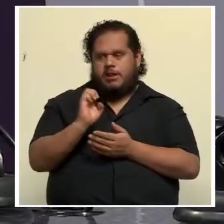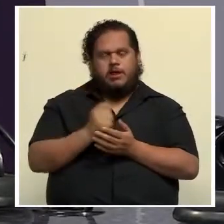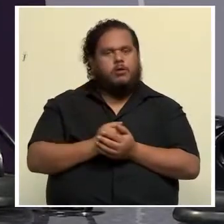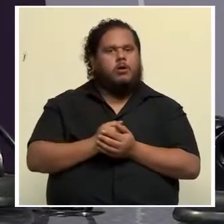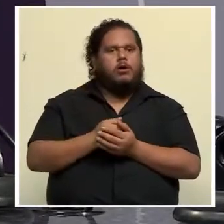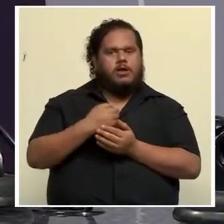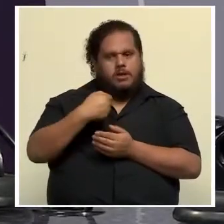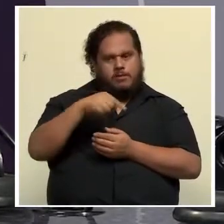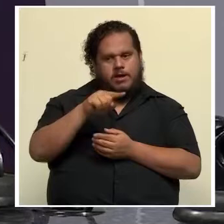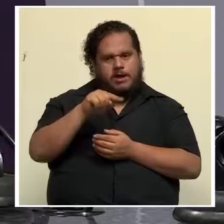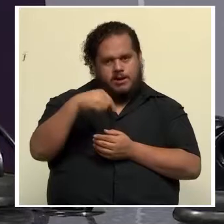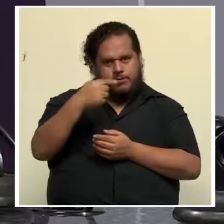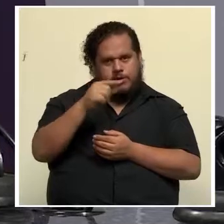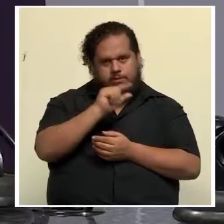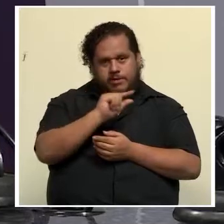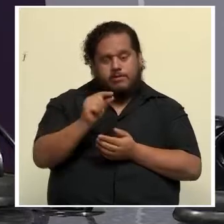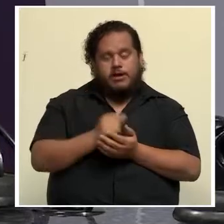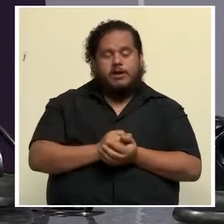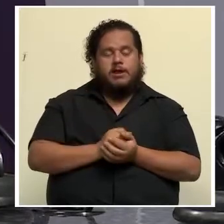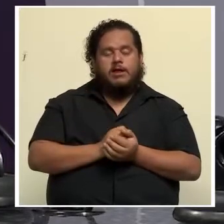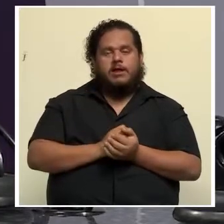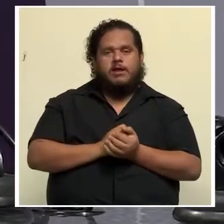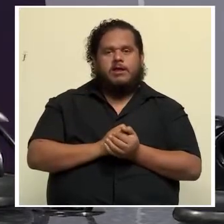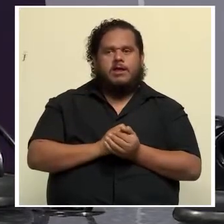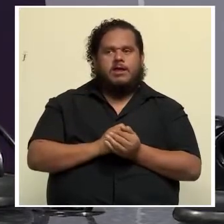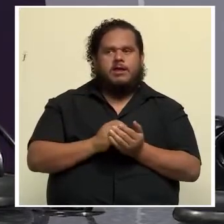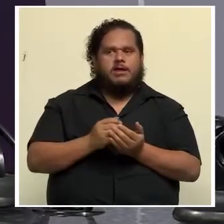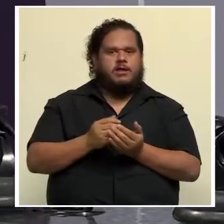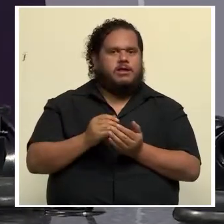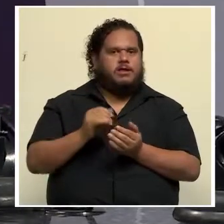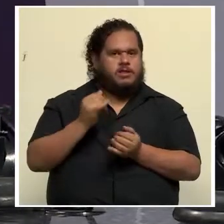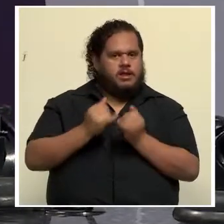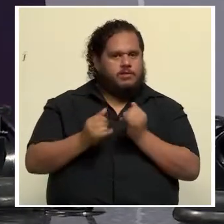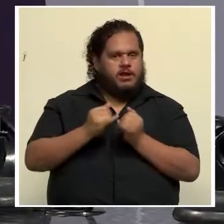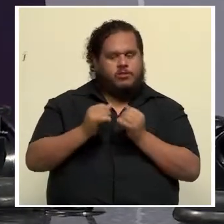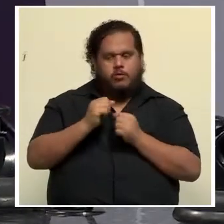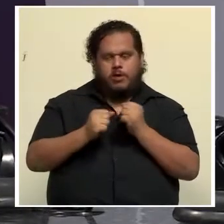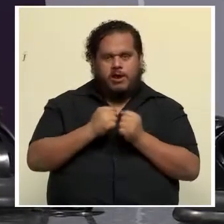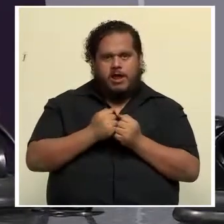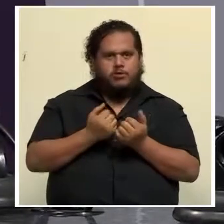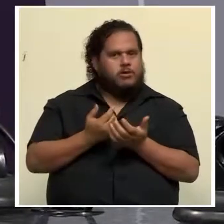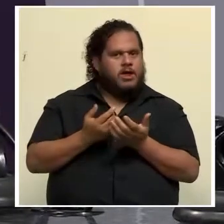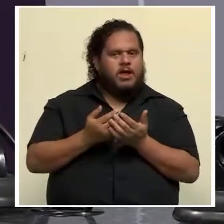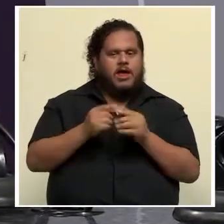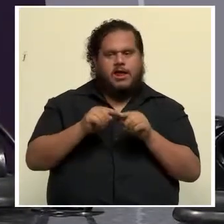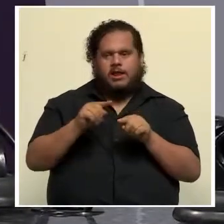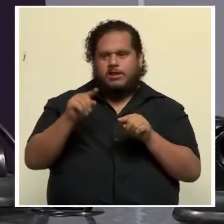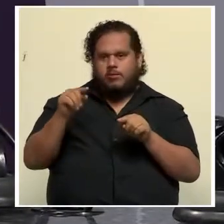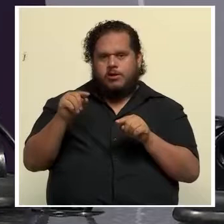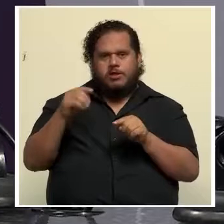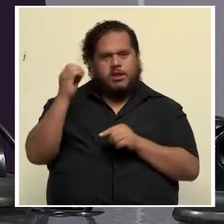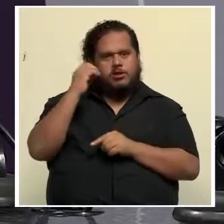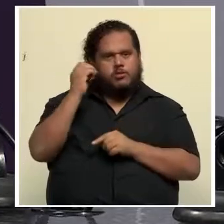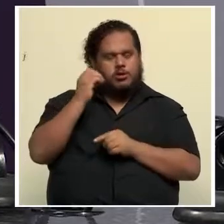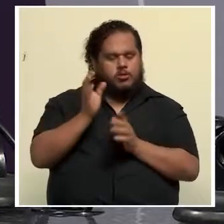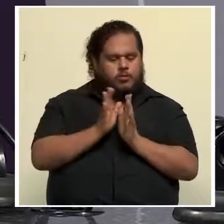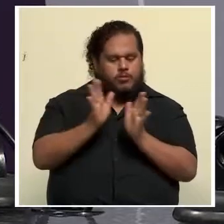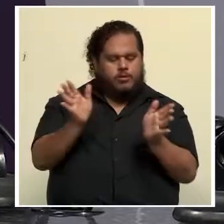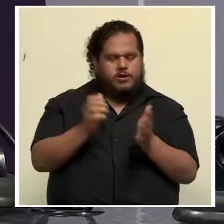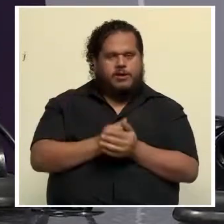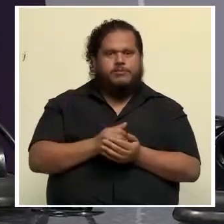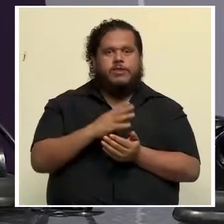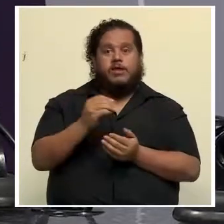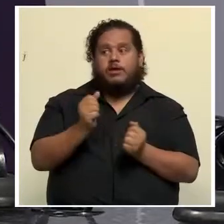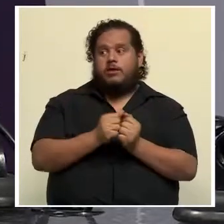serán hacia la semana próxima, que encabezan, repito, terminando el año, las encuestas de opinión pública. Y